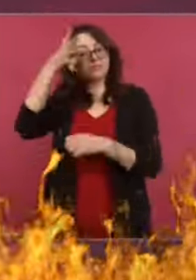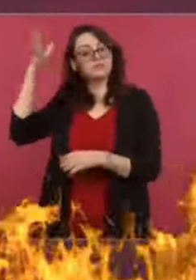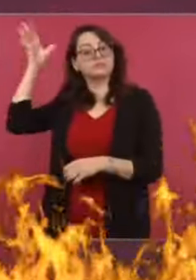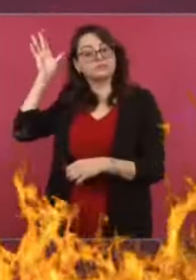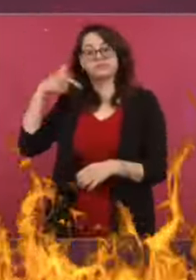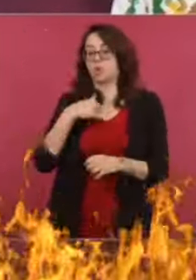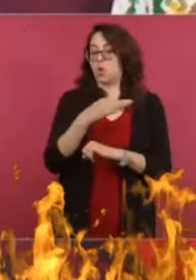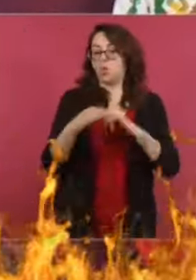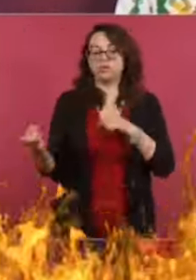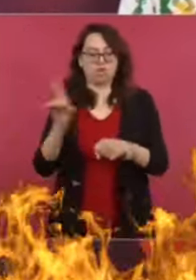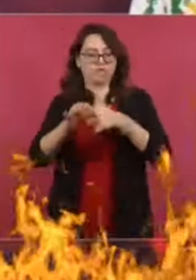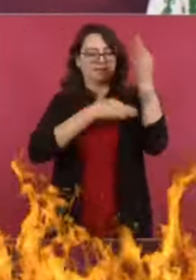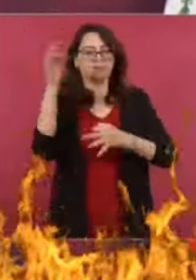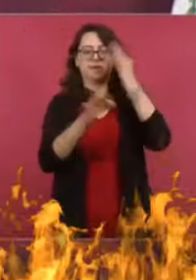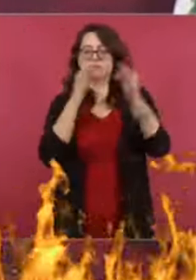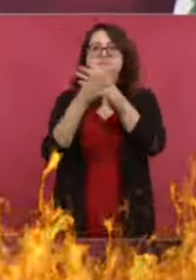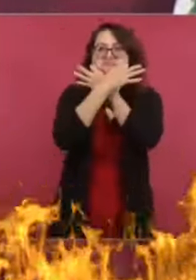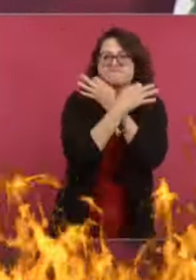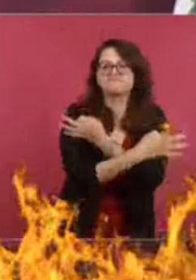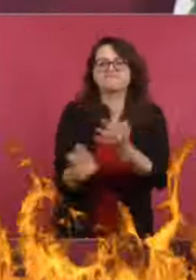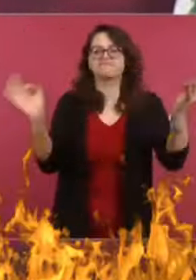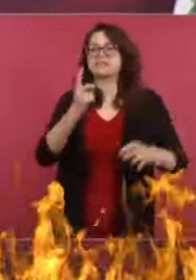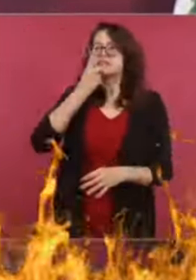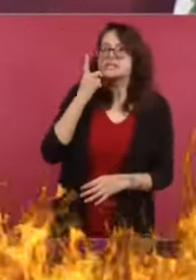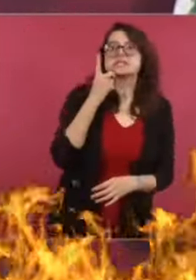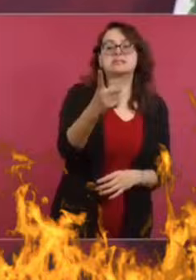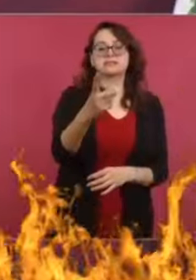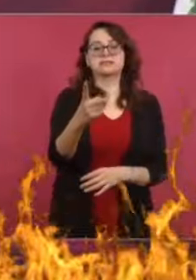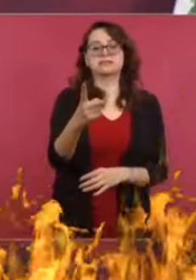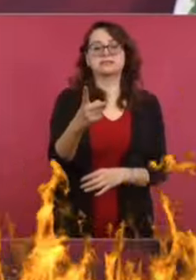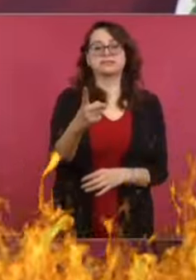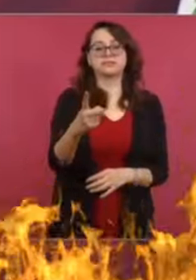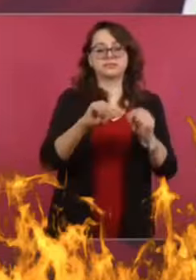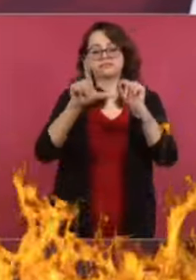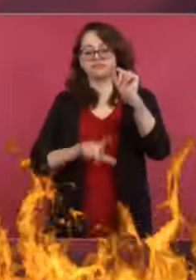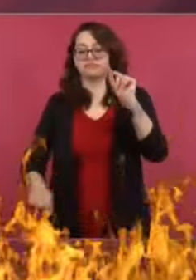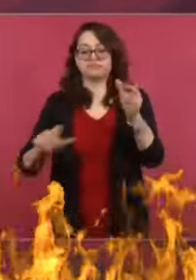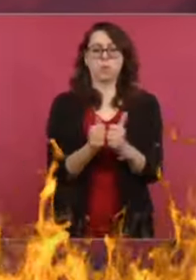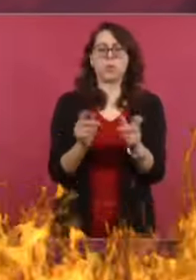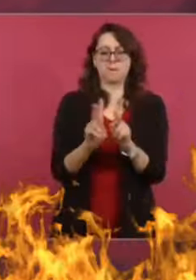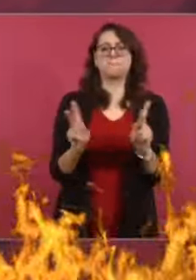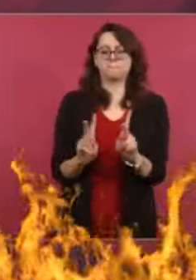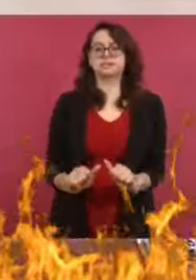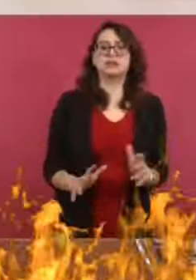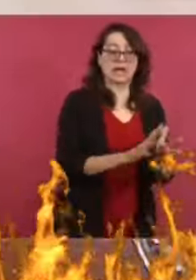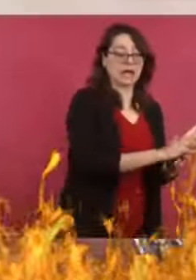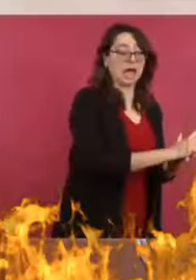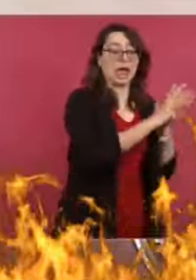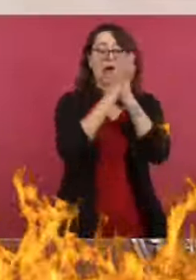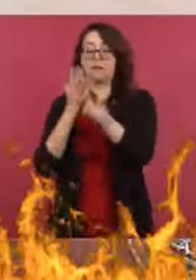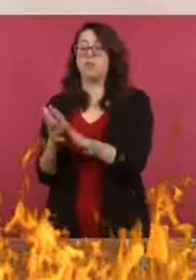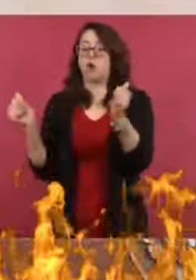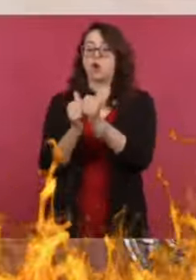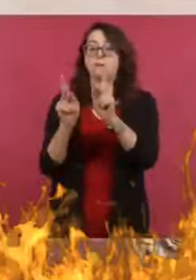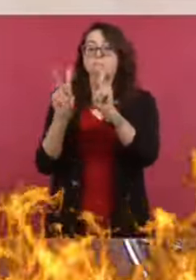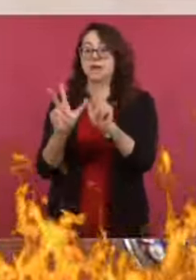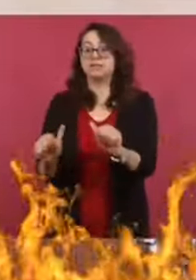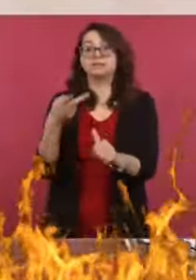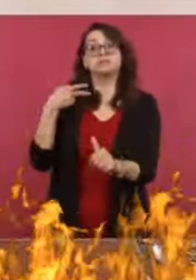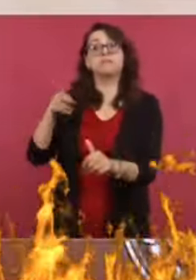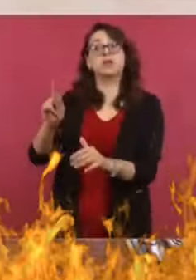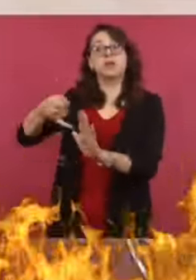dije de que iba a ser una transformación pacífica, pero igual de